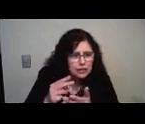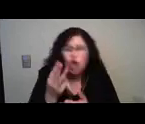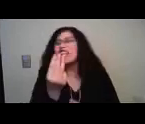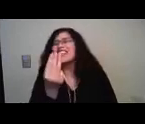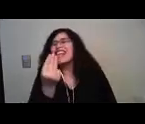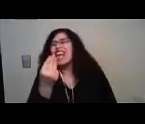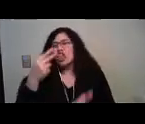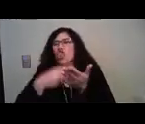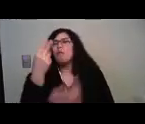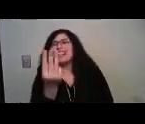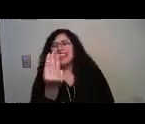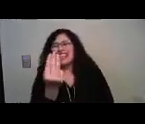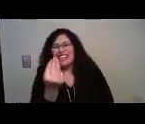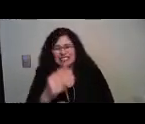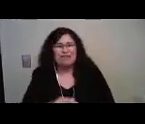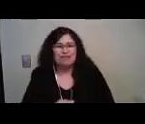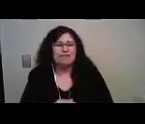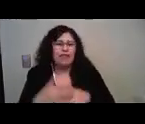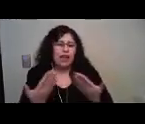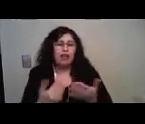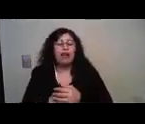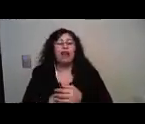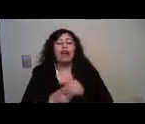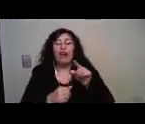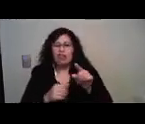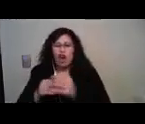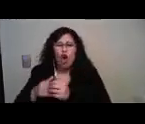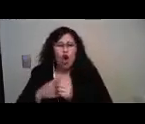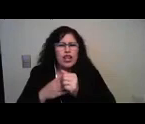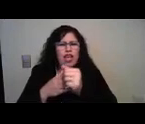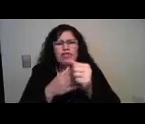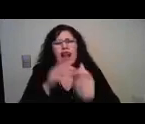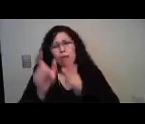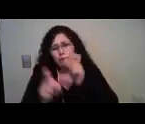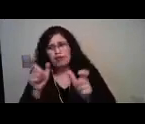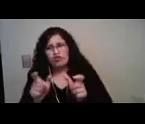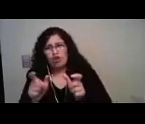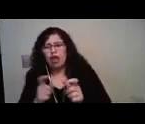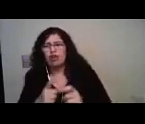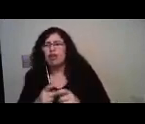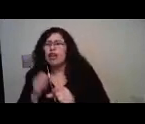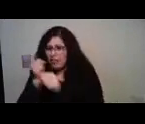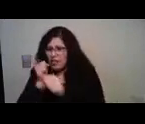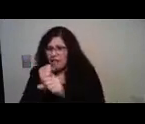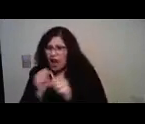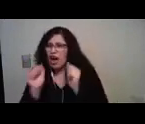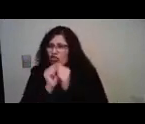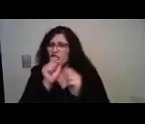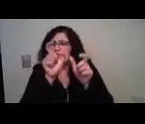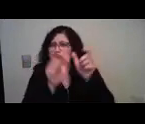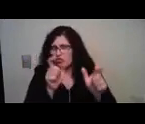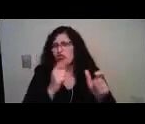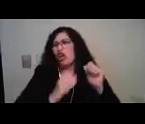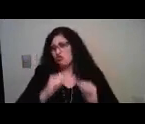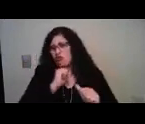clínicos, y que por supuesto viene a orientar a todos quienes nos dedicamos a, a